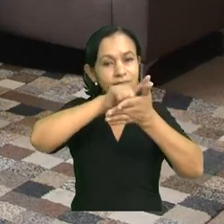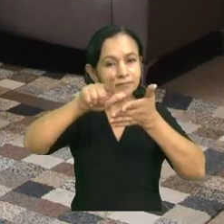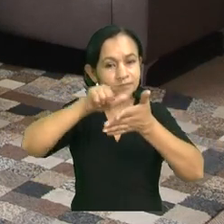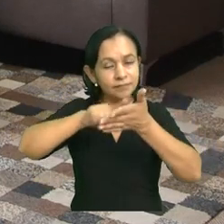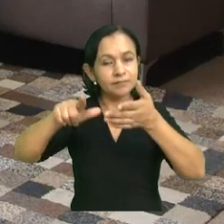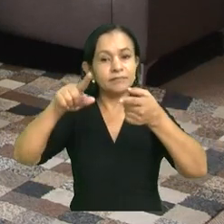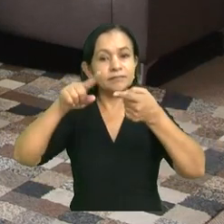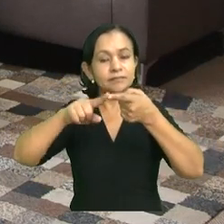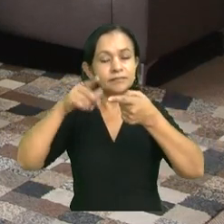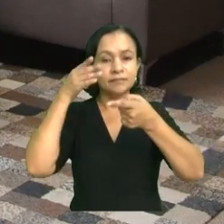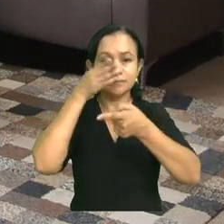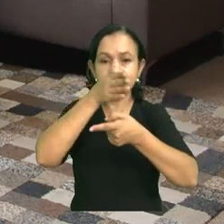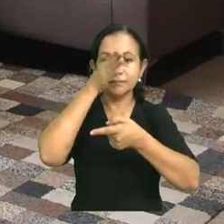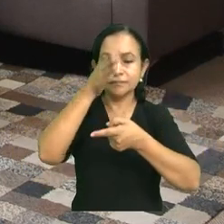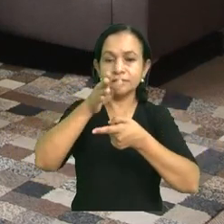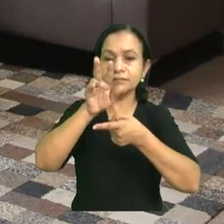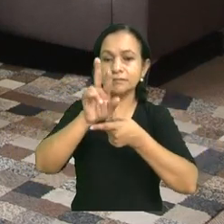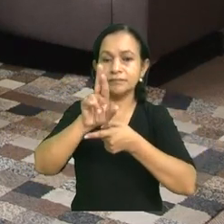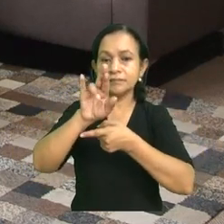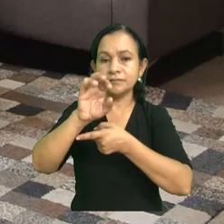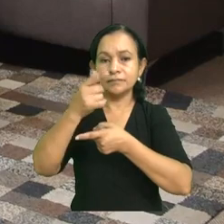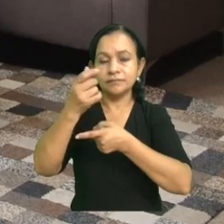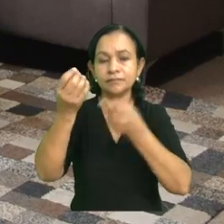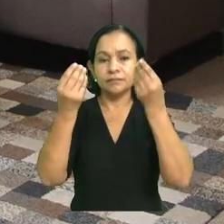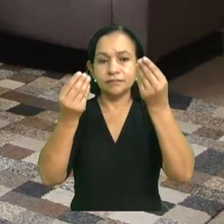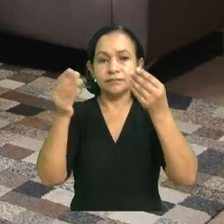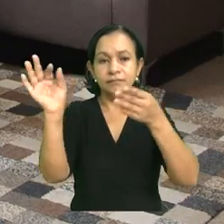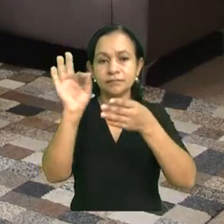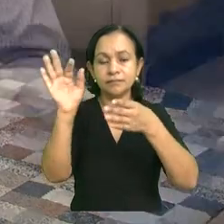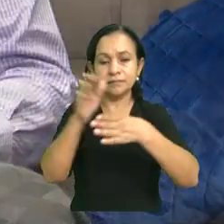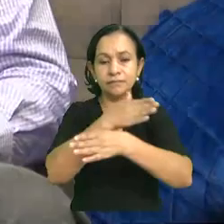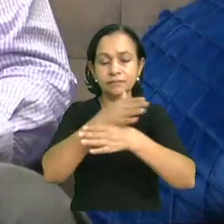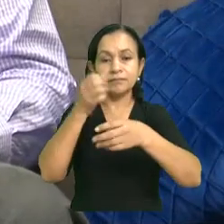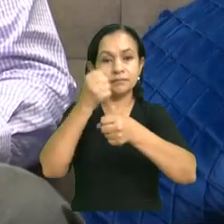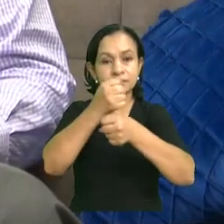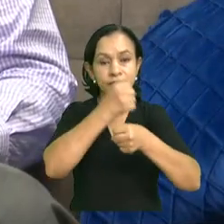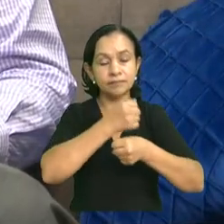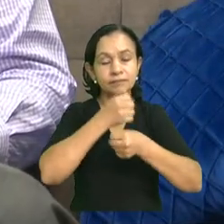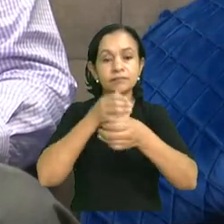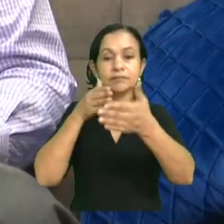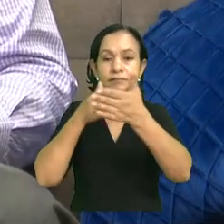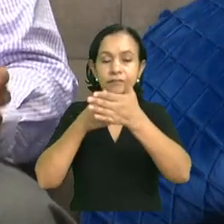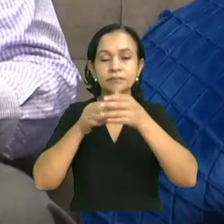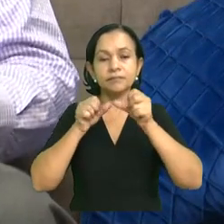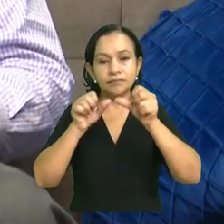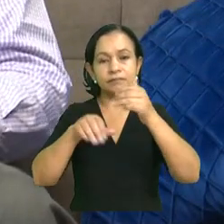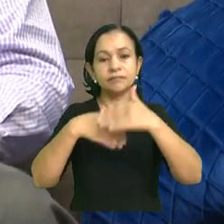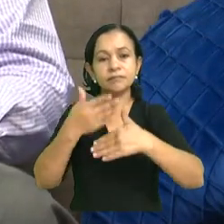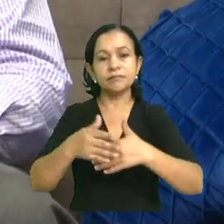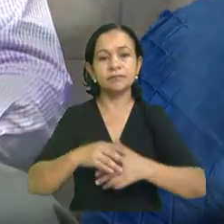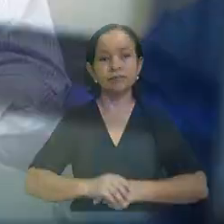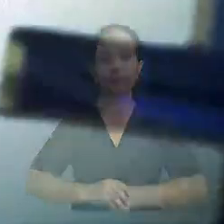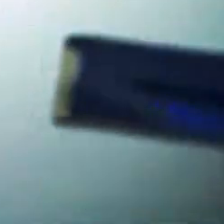implica gestión de riesgo, ello implica muchos ejes de trabajo. Hacemos una breve pausa y nosotros ya volvemos.